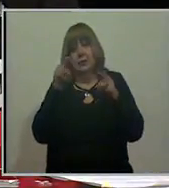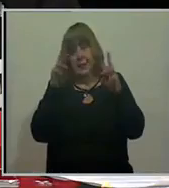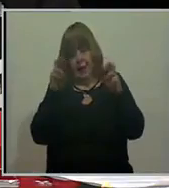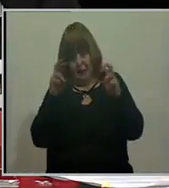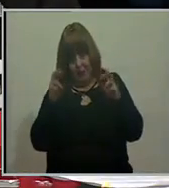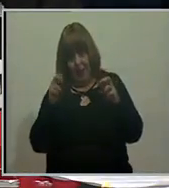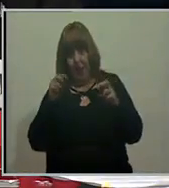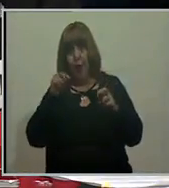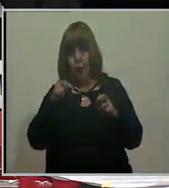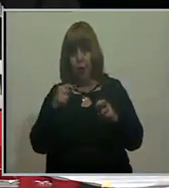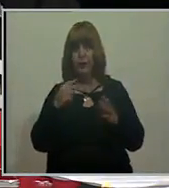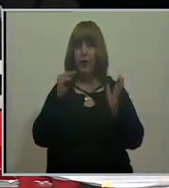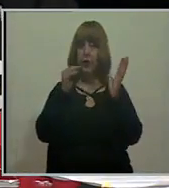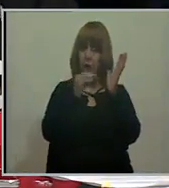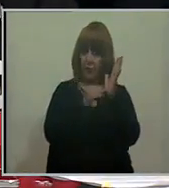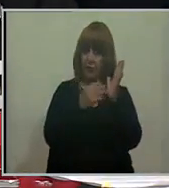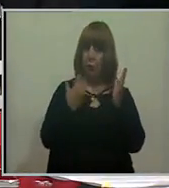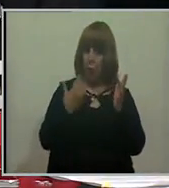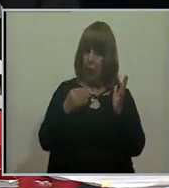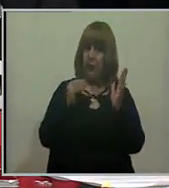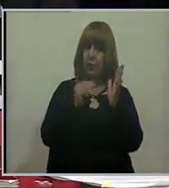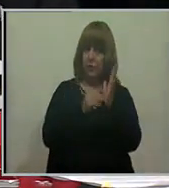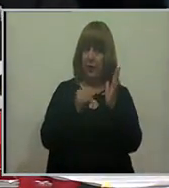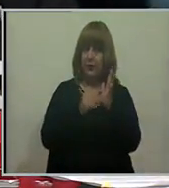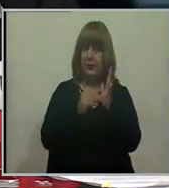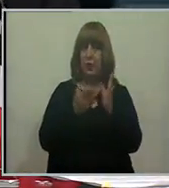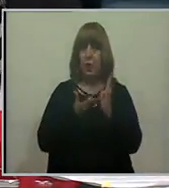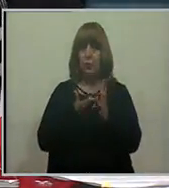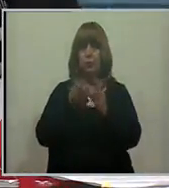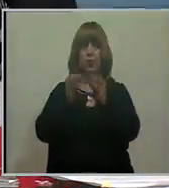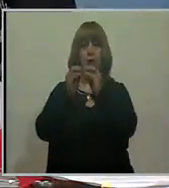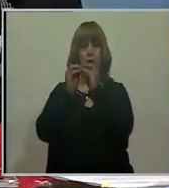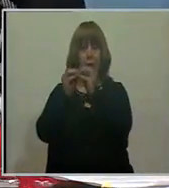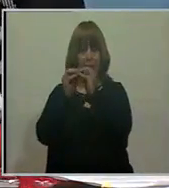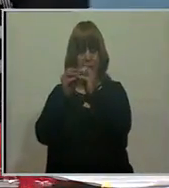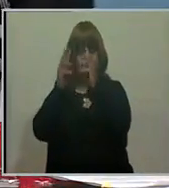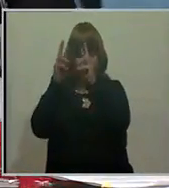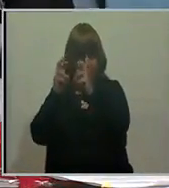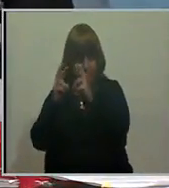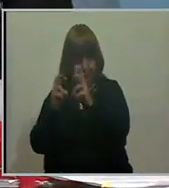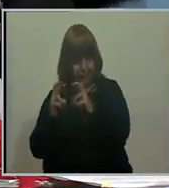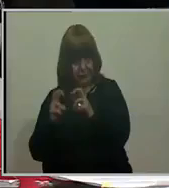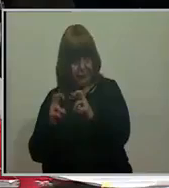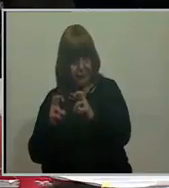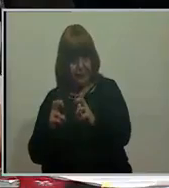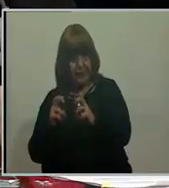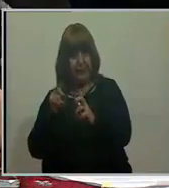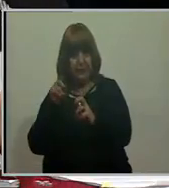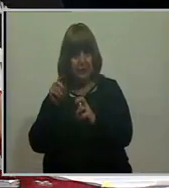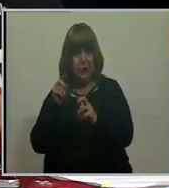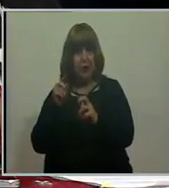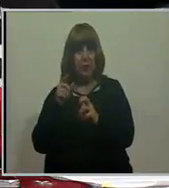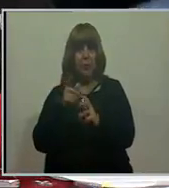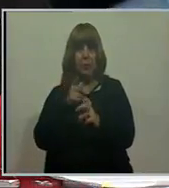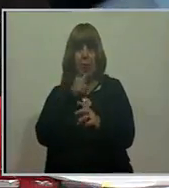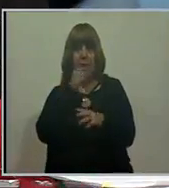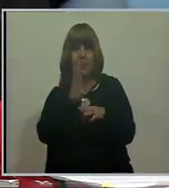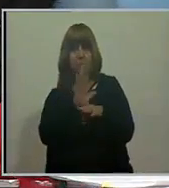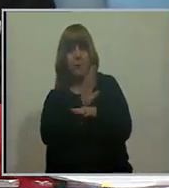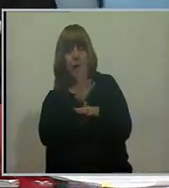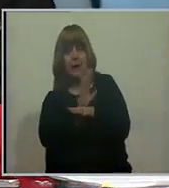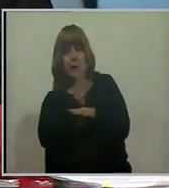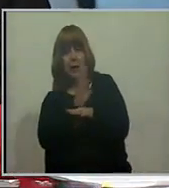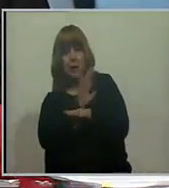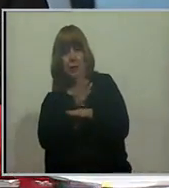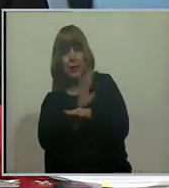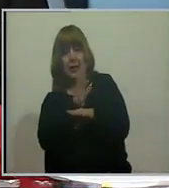puede conocer la fecha en que va a ser llevado a juicio la investigación de esta película de terror. Hablamos